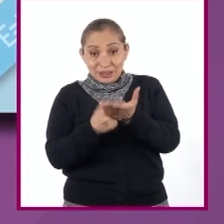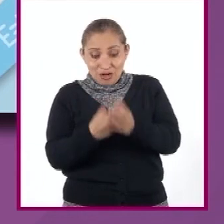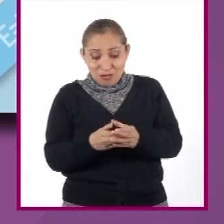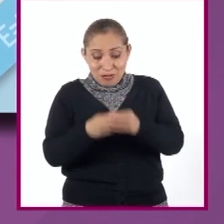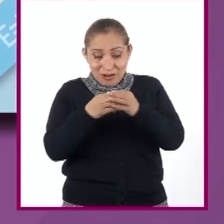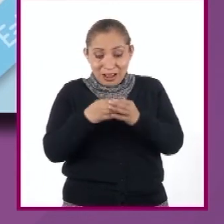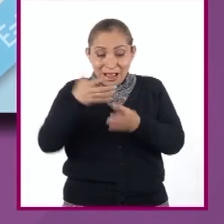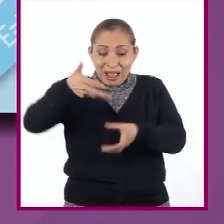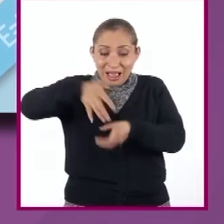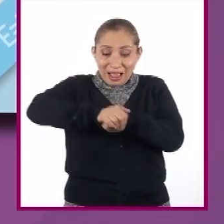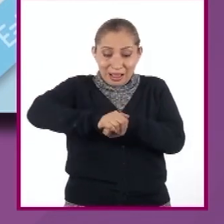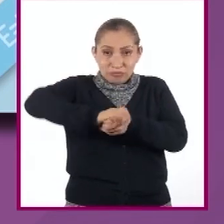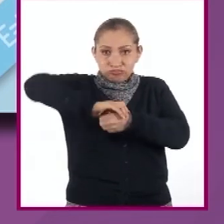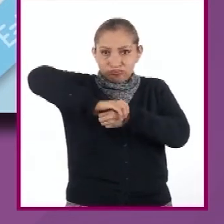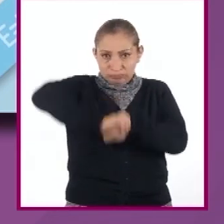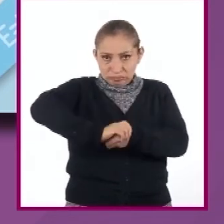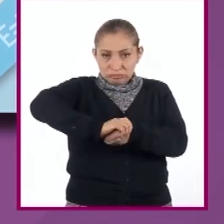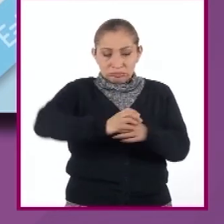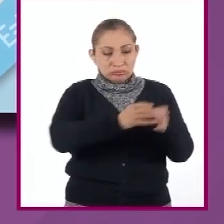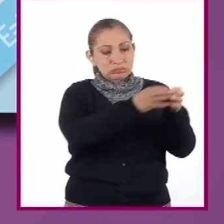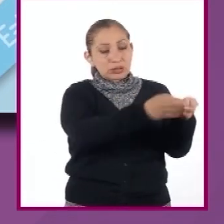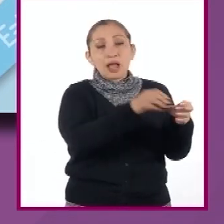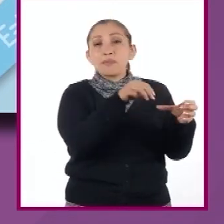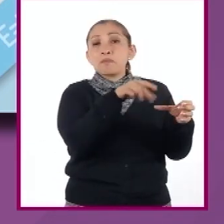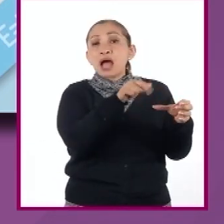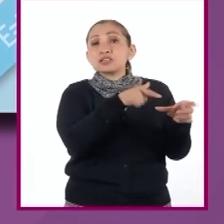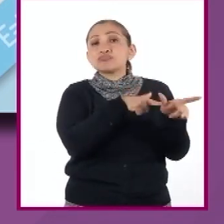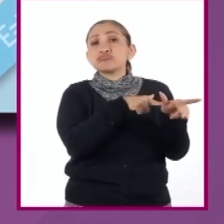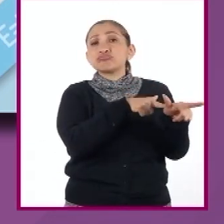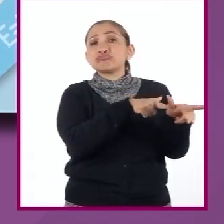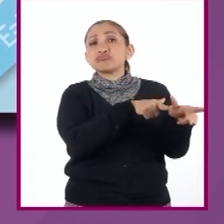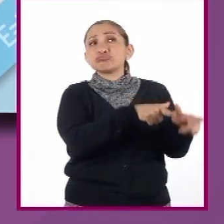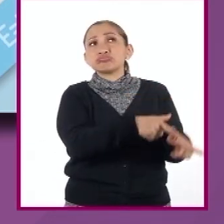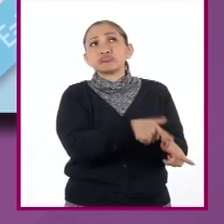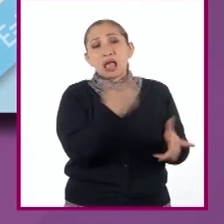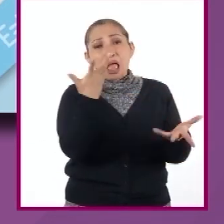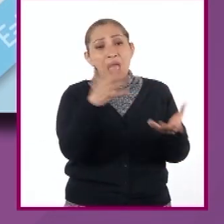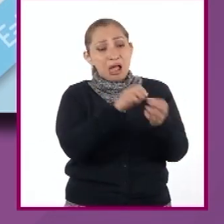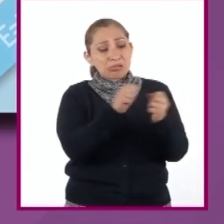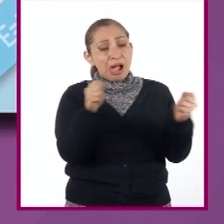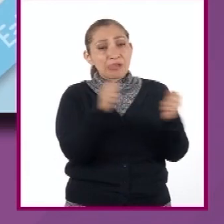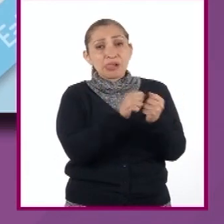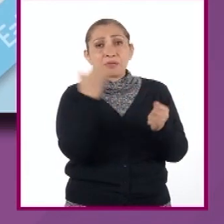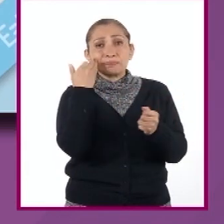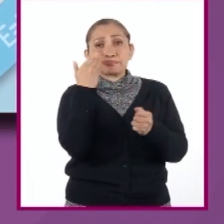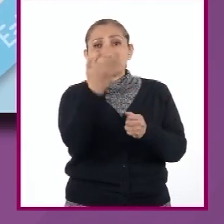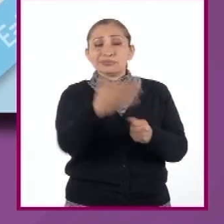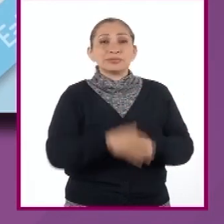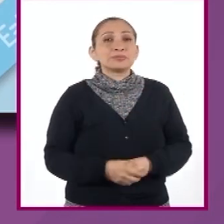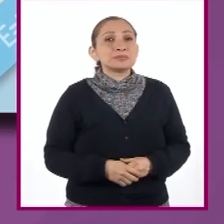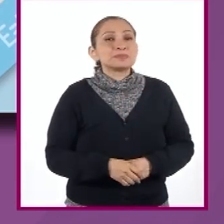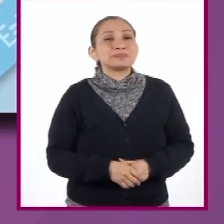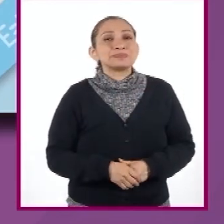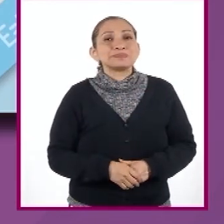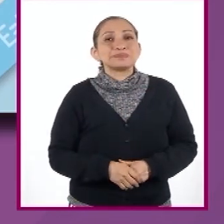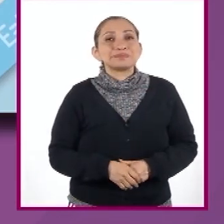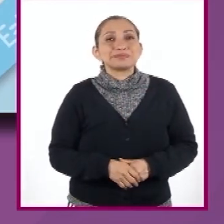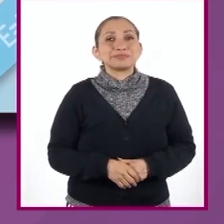envase y se cierra herméticamente, la masa conservará sus propiedades y flexibilidad por más tiempo.